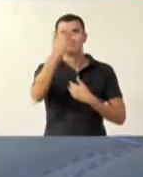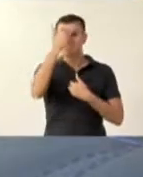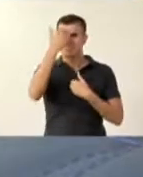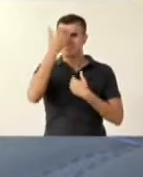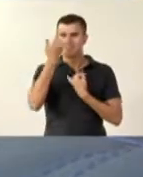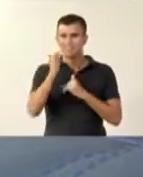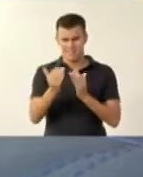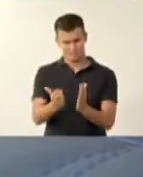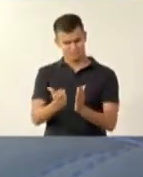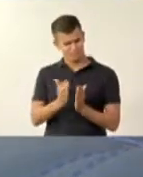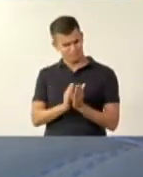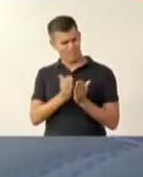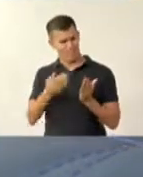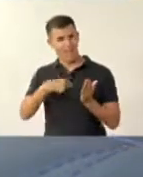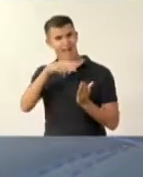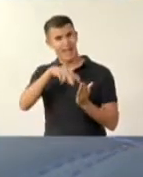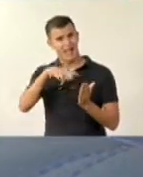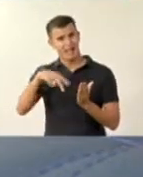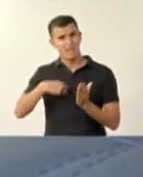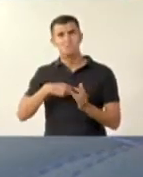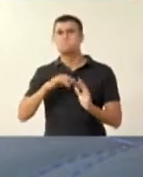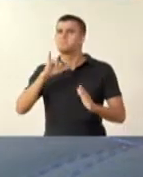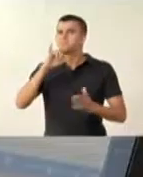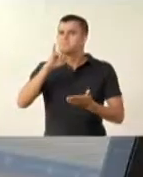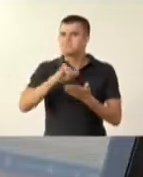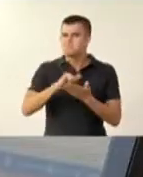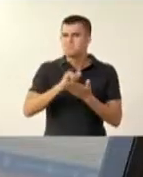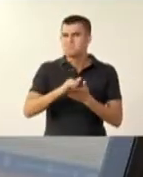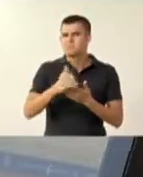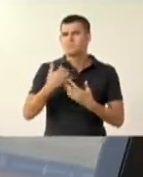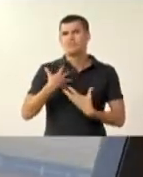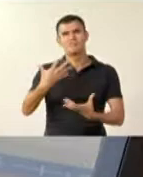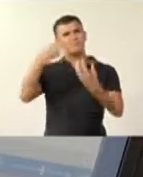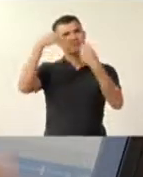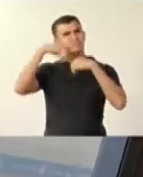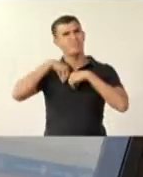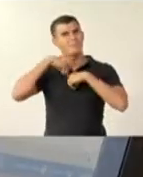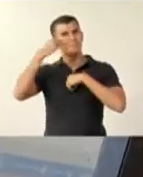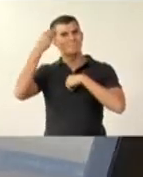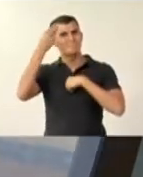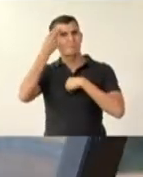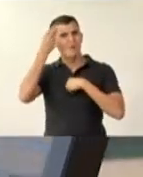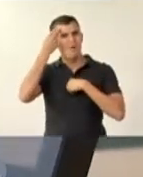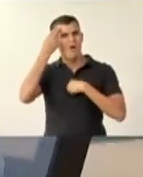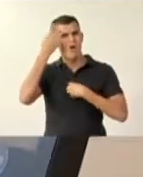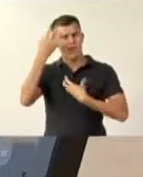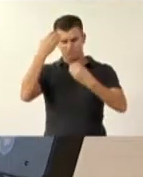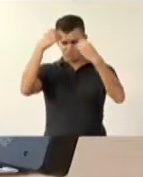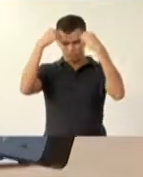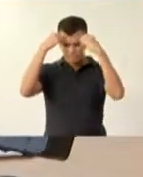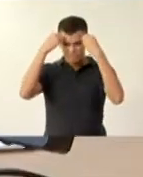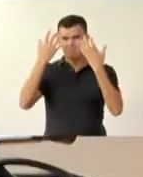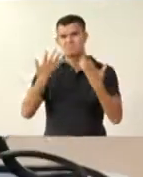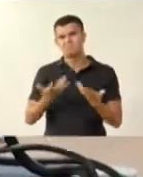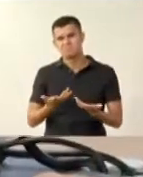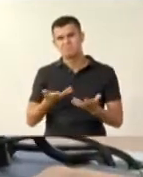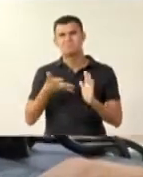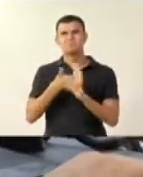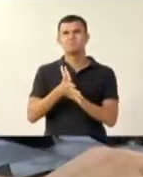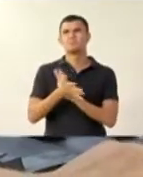quien las lee. Y asimismo que cree cierto grado de memoria también.